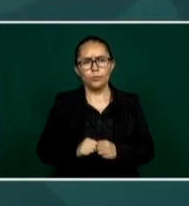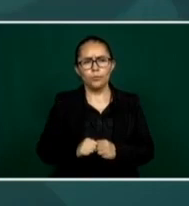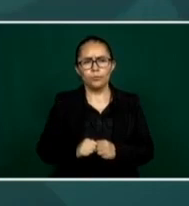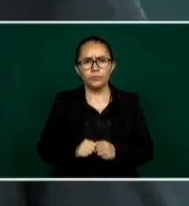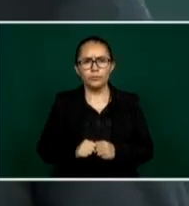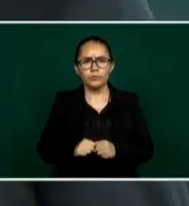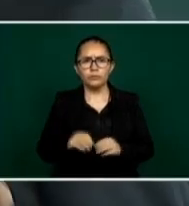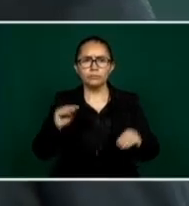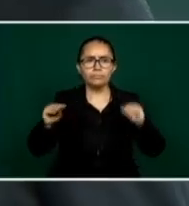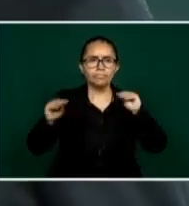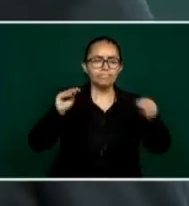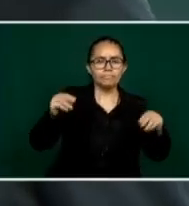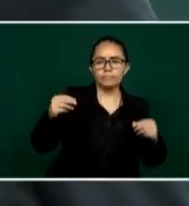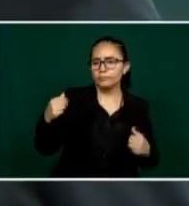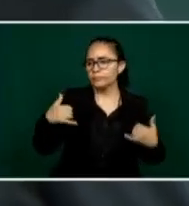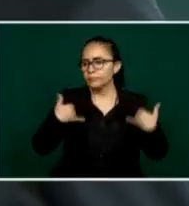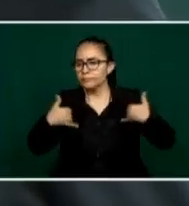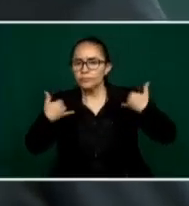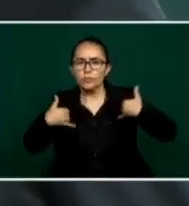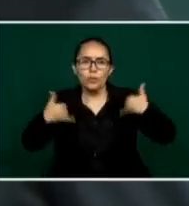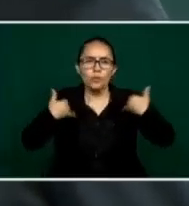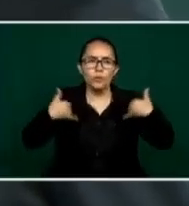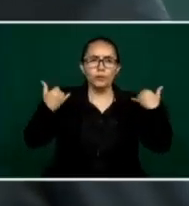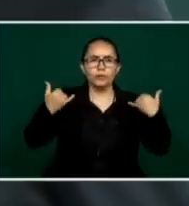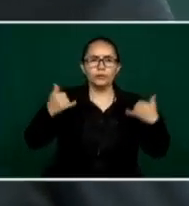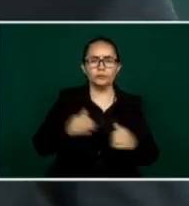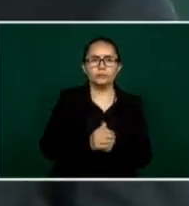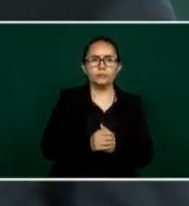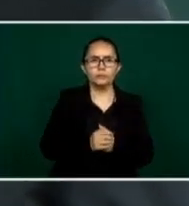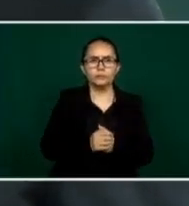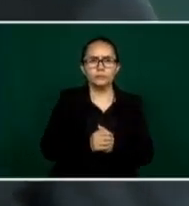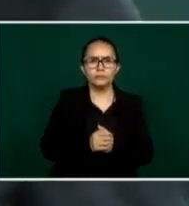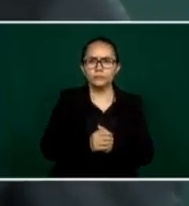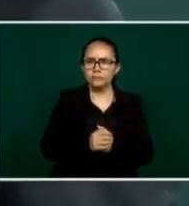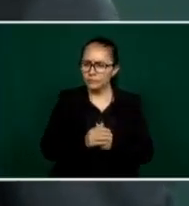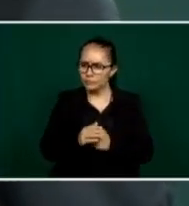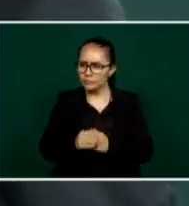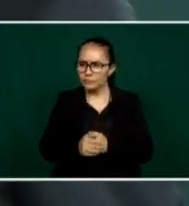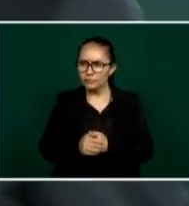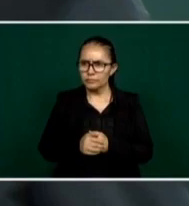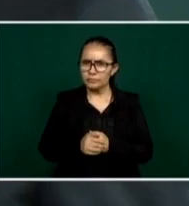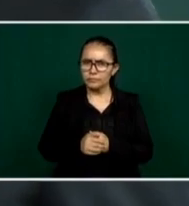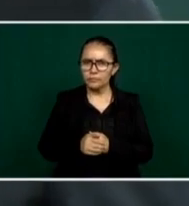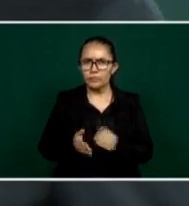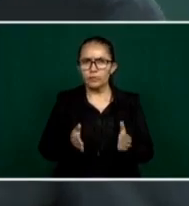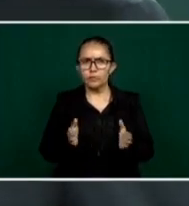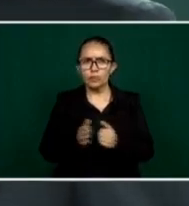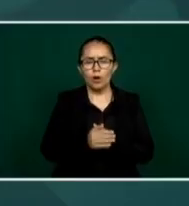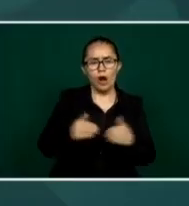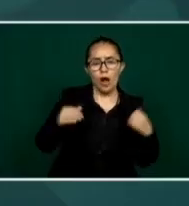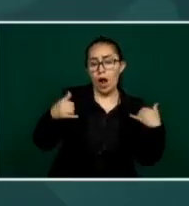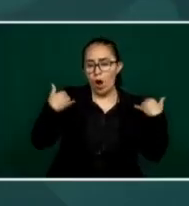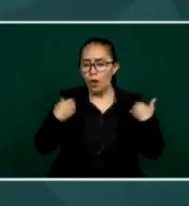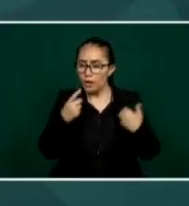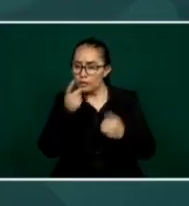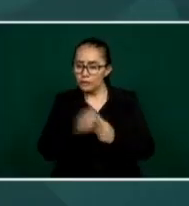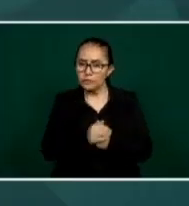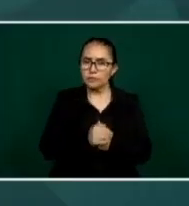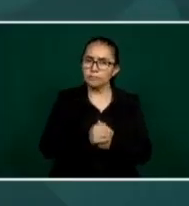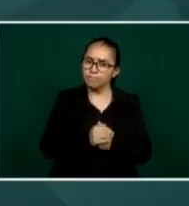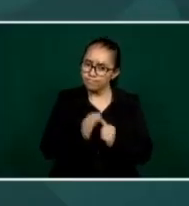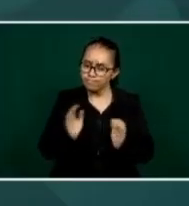llamar a los jóvenes a que no caigan en las drogas,